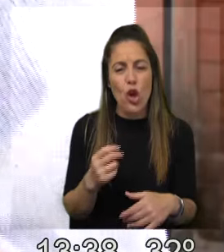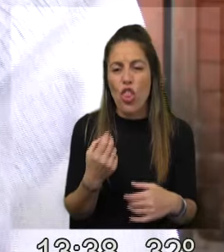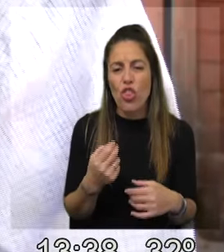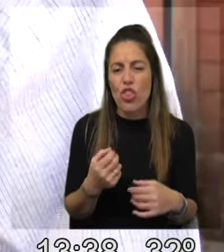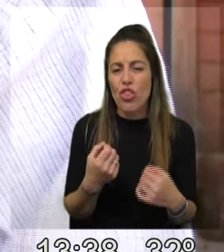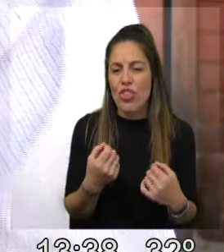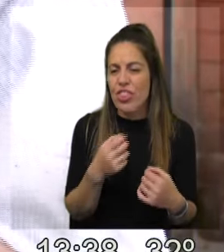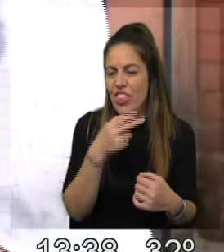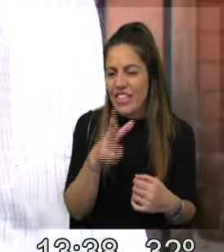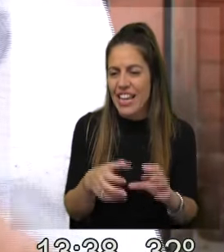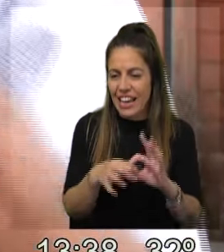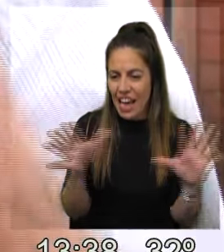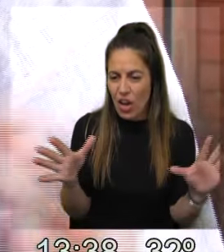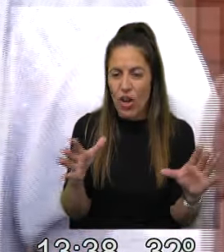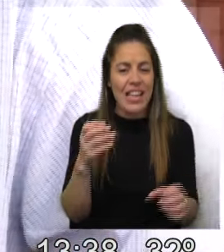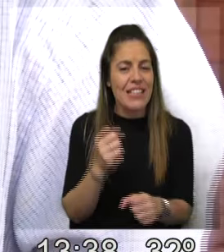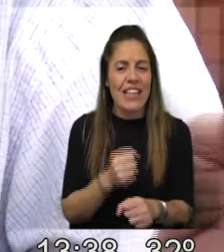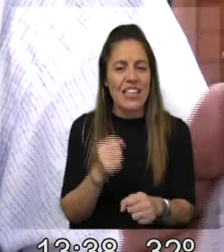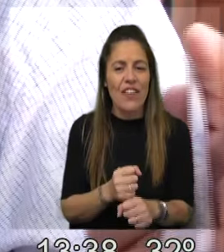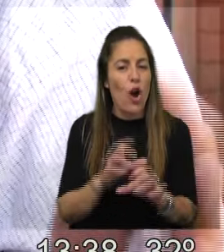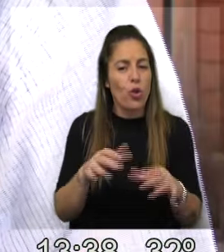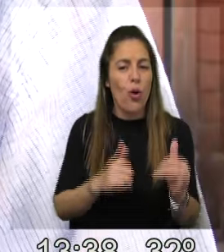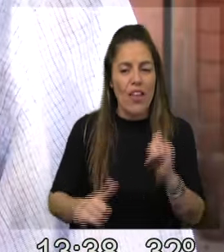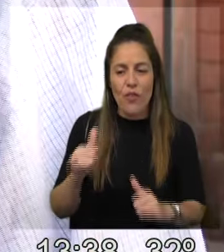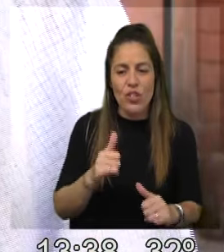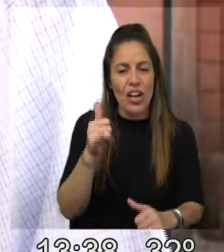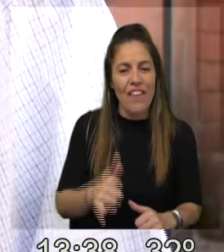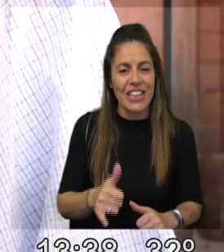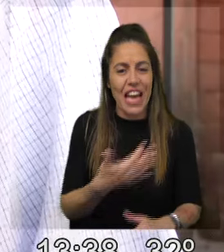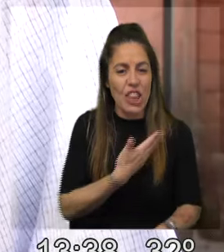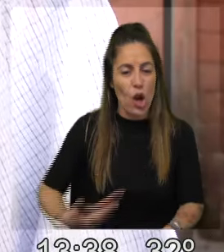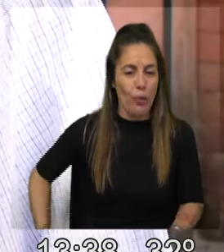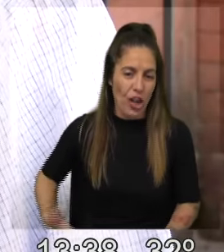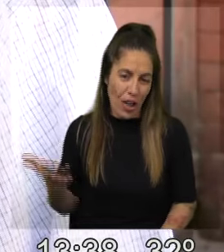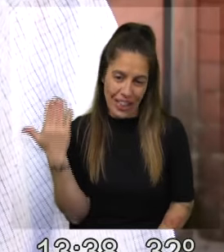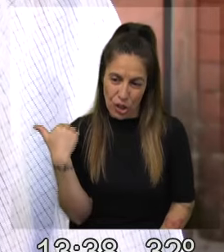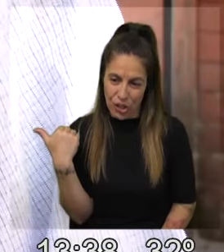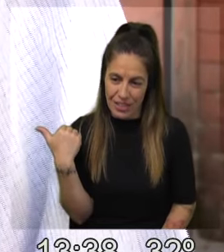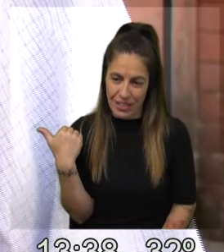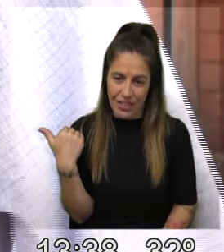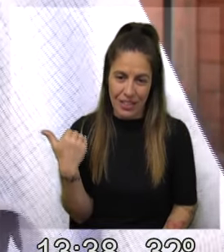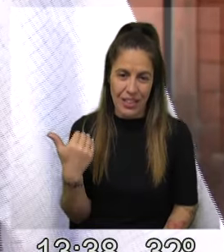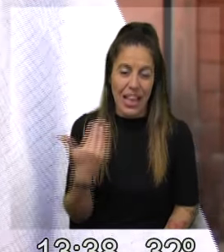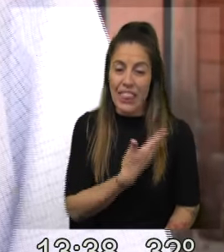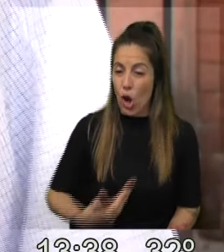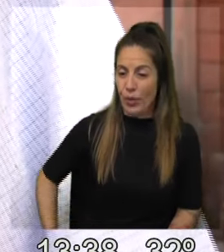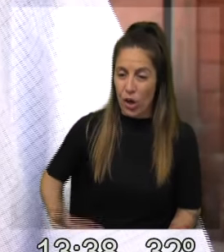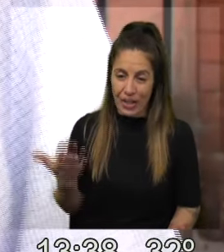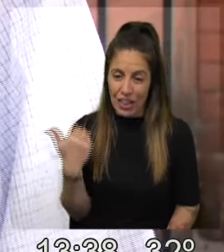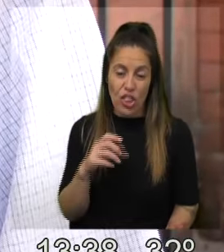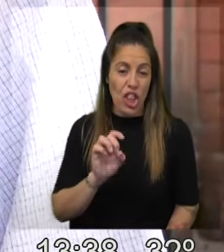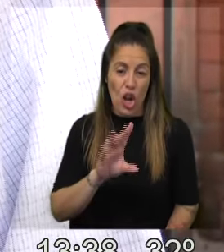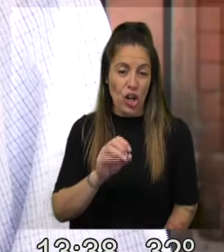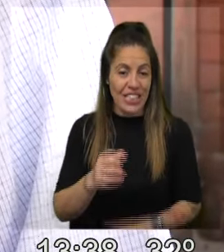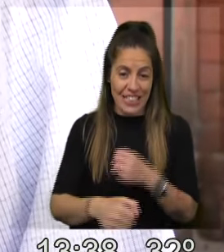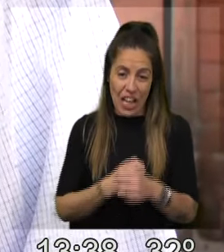¿no? Se ha trabajado con toda la información que había de los gobiernos anteriores, del gobierno anterior, de los 15 años